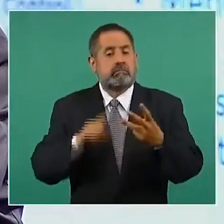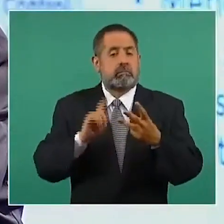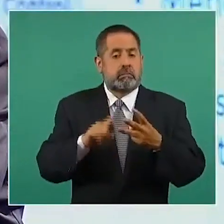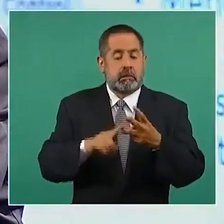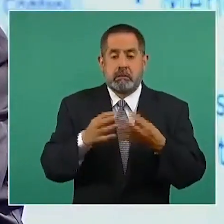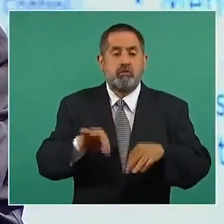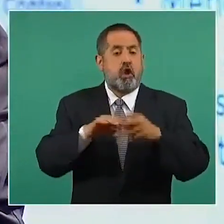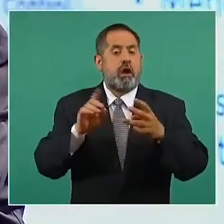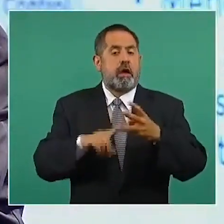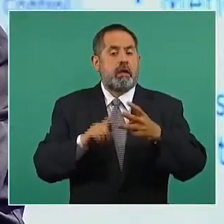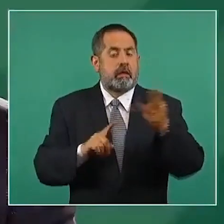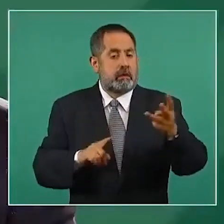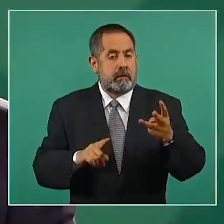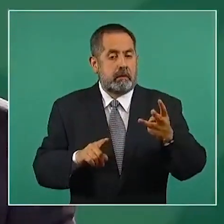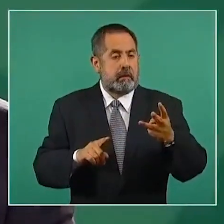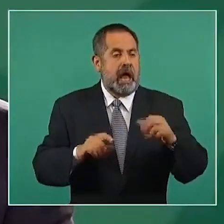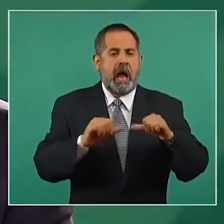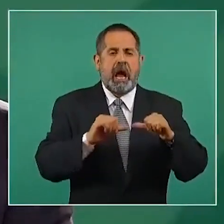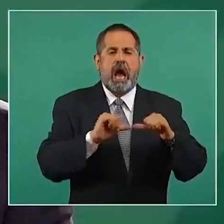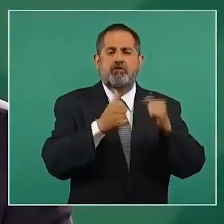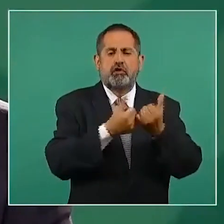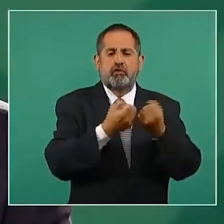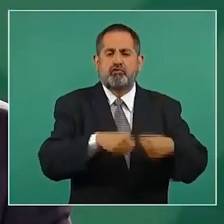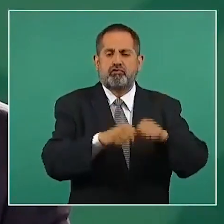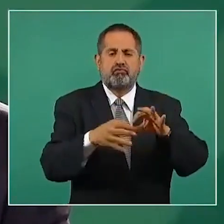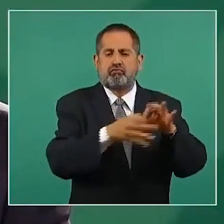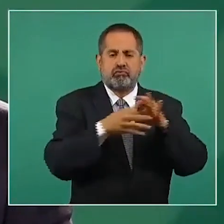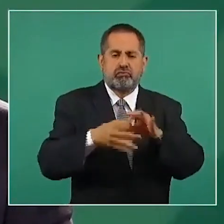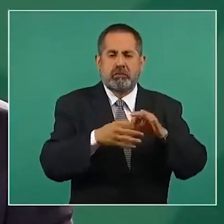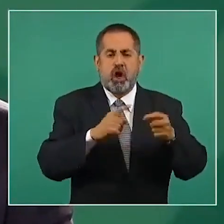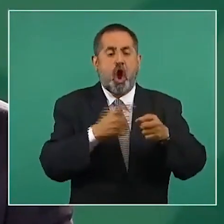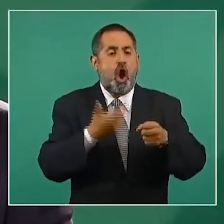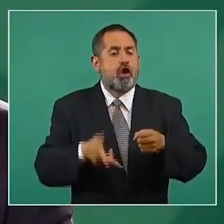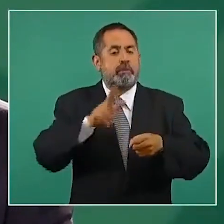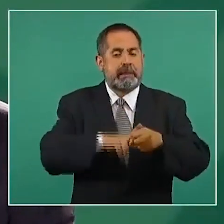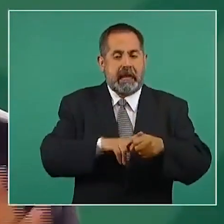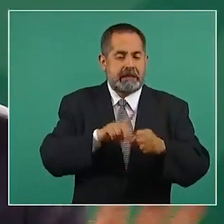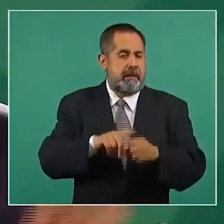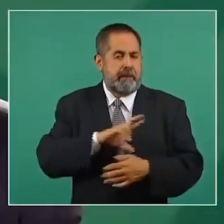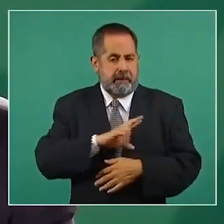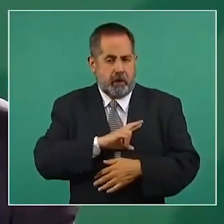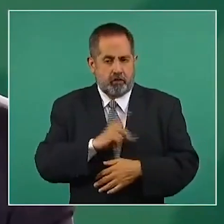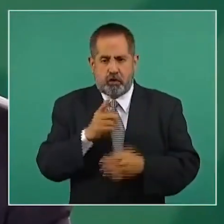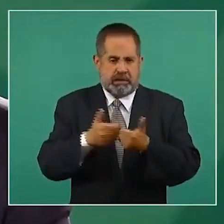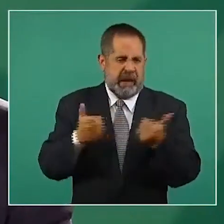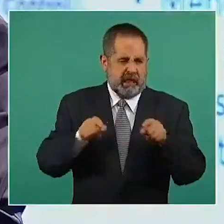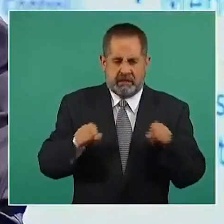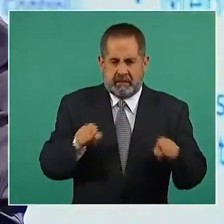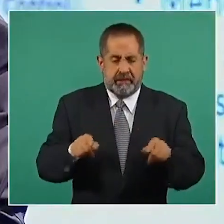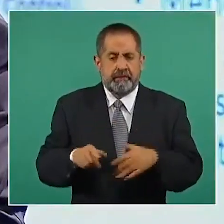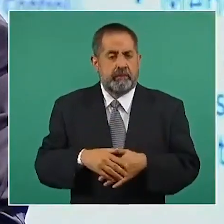último, pero no menos importante, al Consorcio y Asociación Mexicanas de Hospitales Privados, son 2 entidades